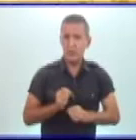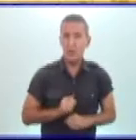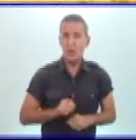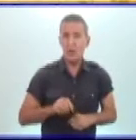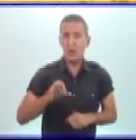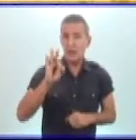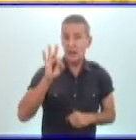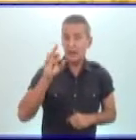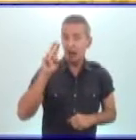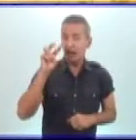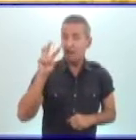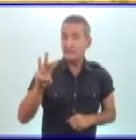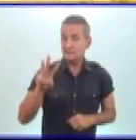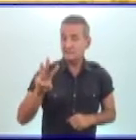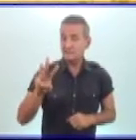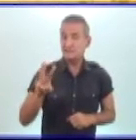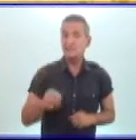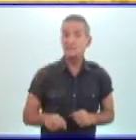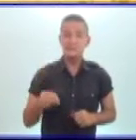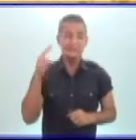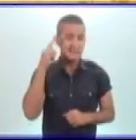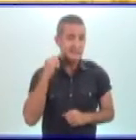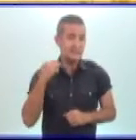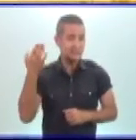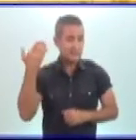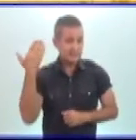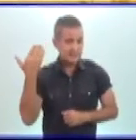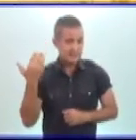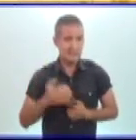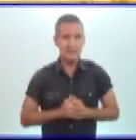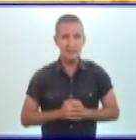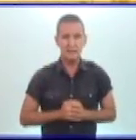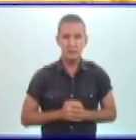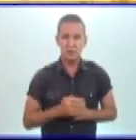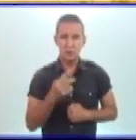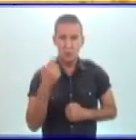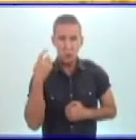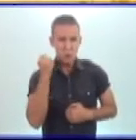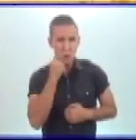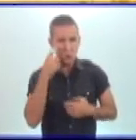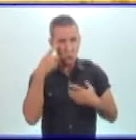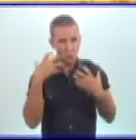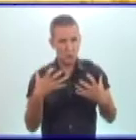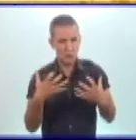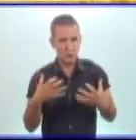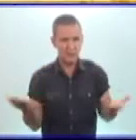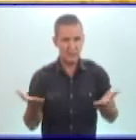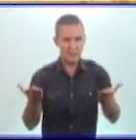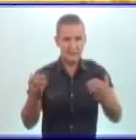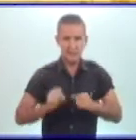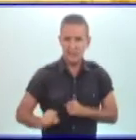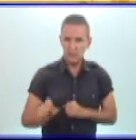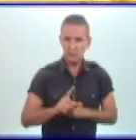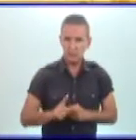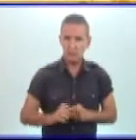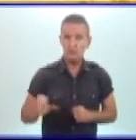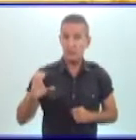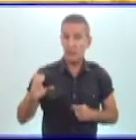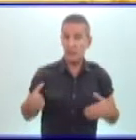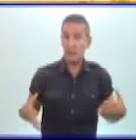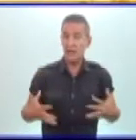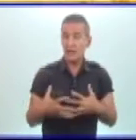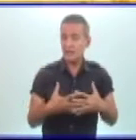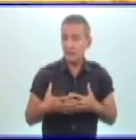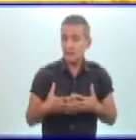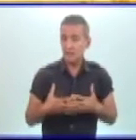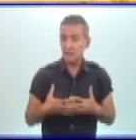están viendo en pantalla, lo más distintivo del mundo moderno fue el desarrollo vertiginoso de la sociedad capitalista, hasta llegar en